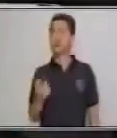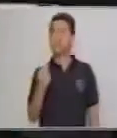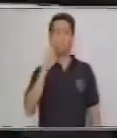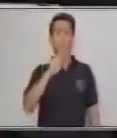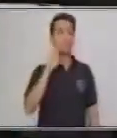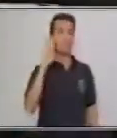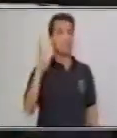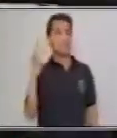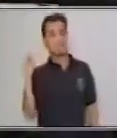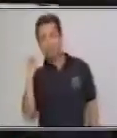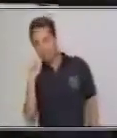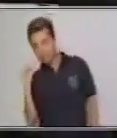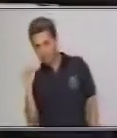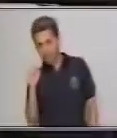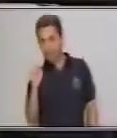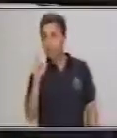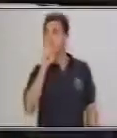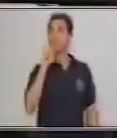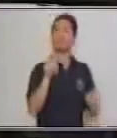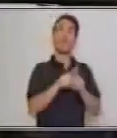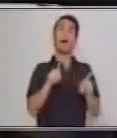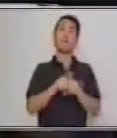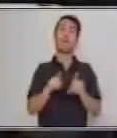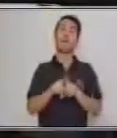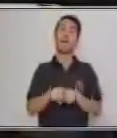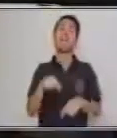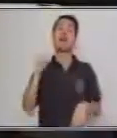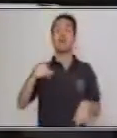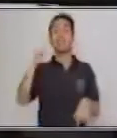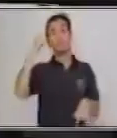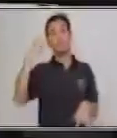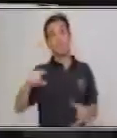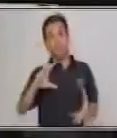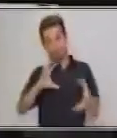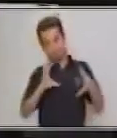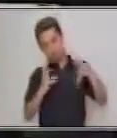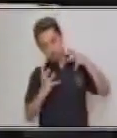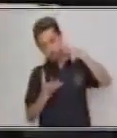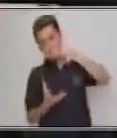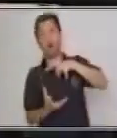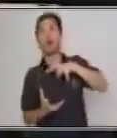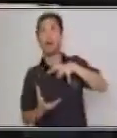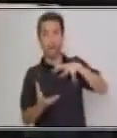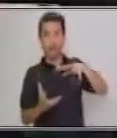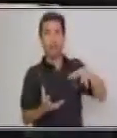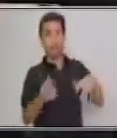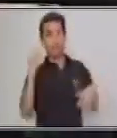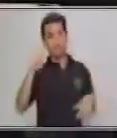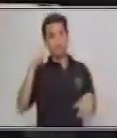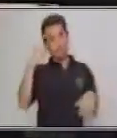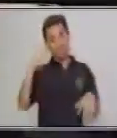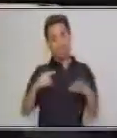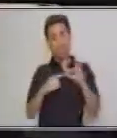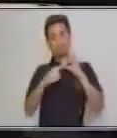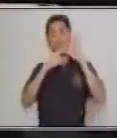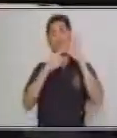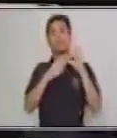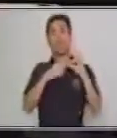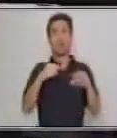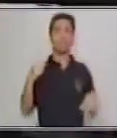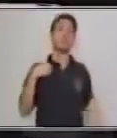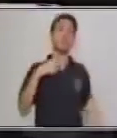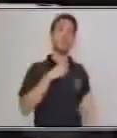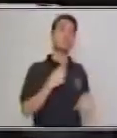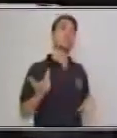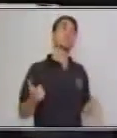abril. También tuvimos la fecha del Día de la Tierra. Ese día es muy especial porque nos invita a que nosotros como personas